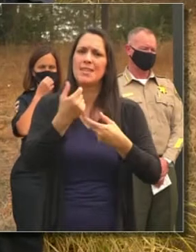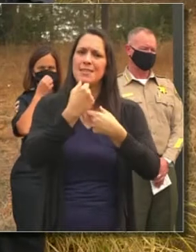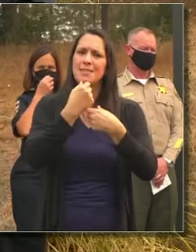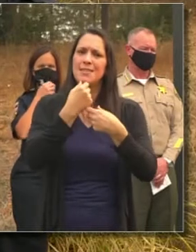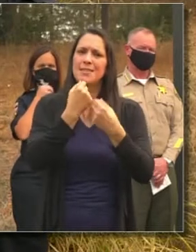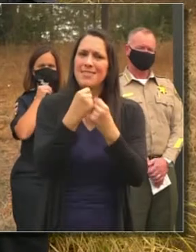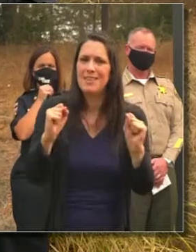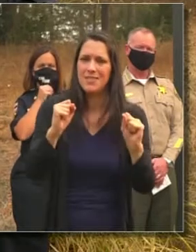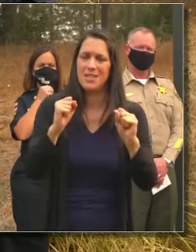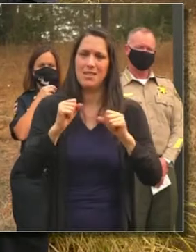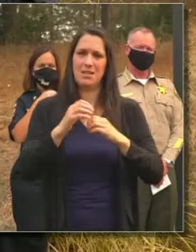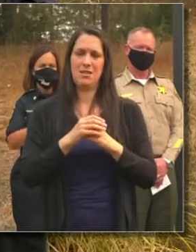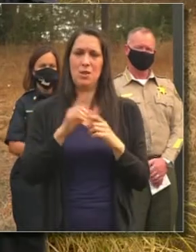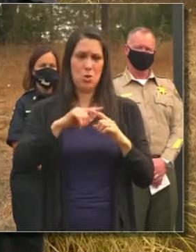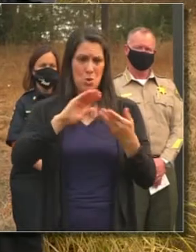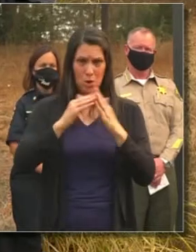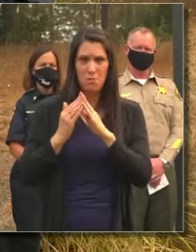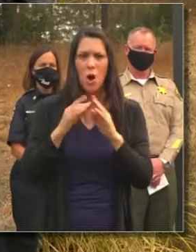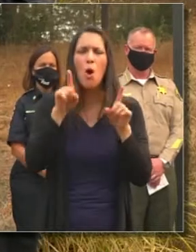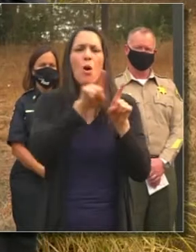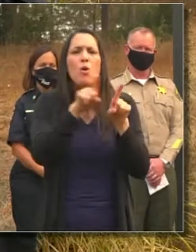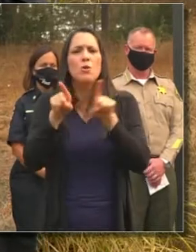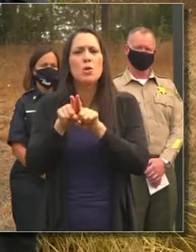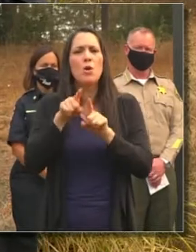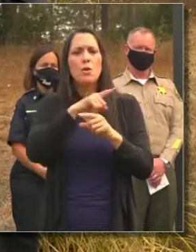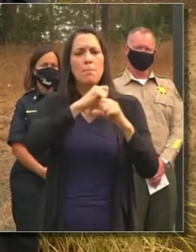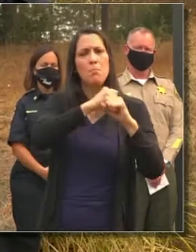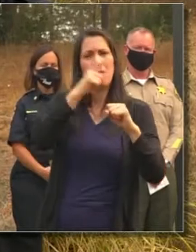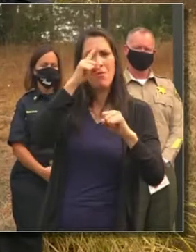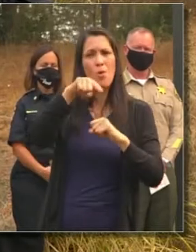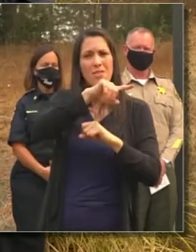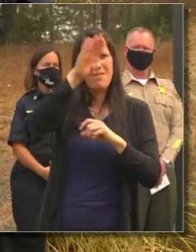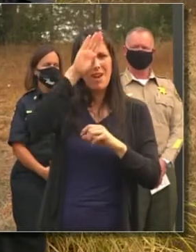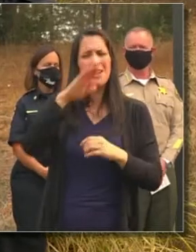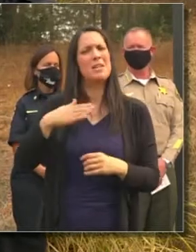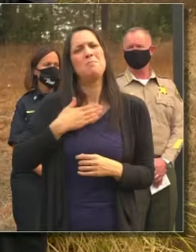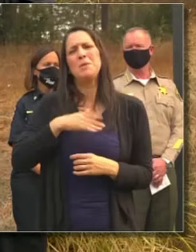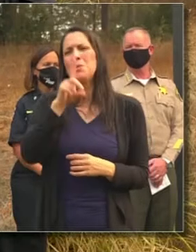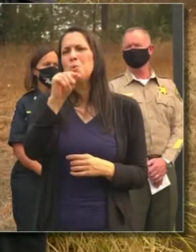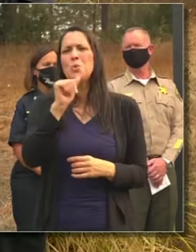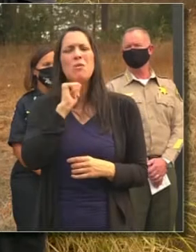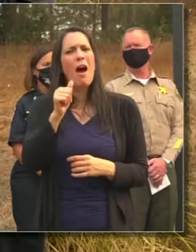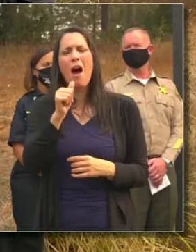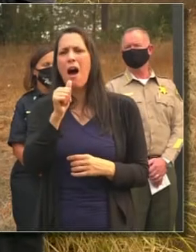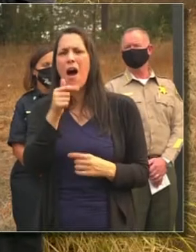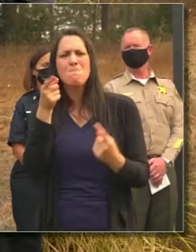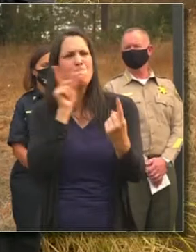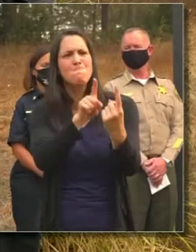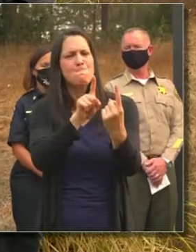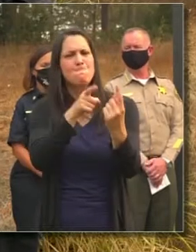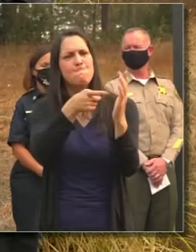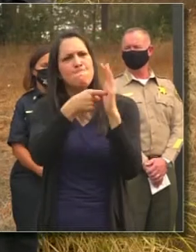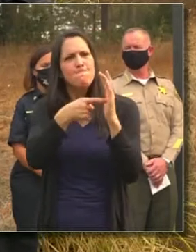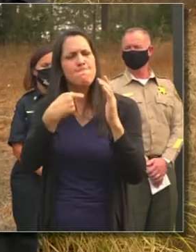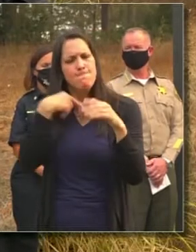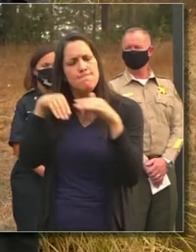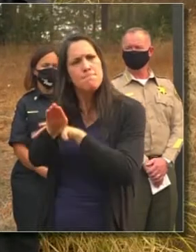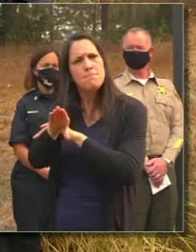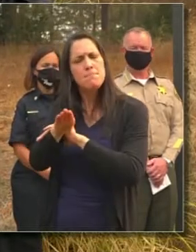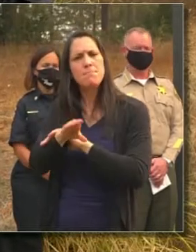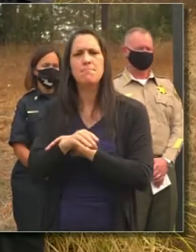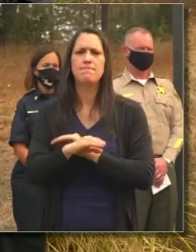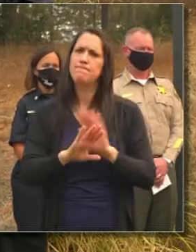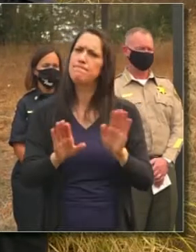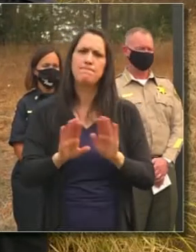comunidad y para el público y tanto para oficiales también que están allí así que no les pidan o no exijan que les dejen entrar